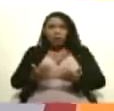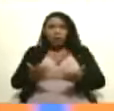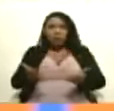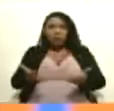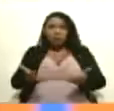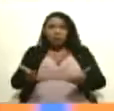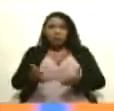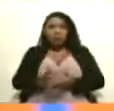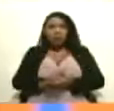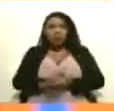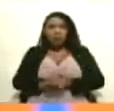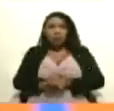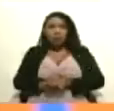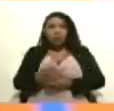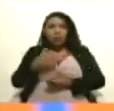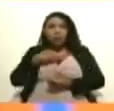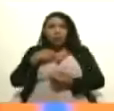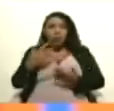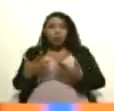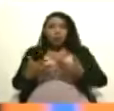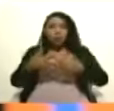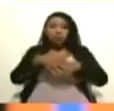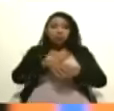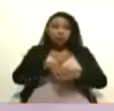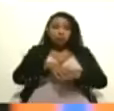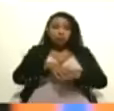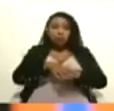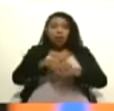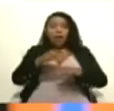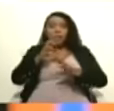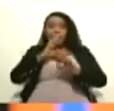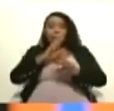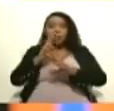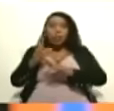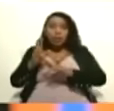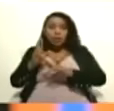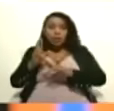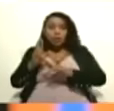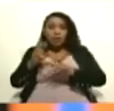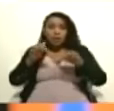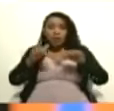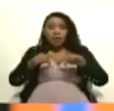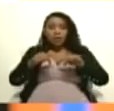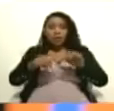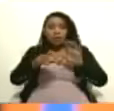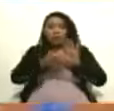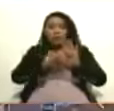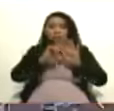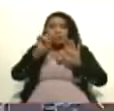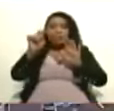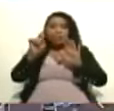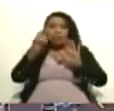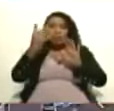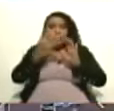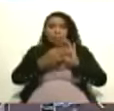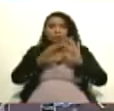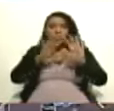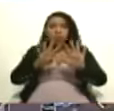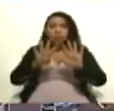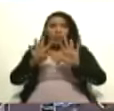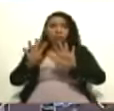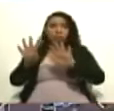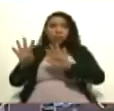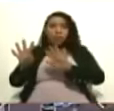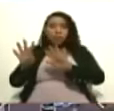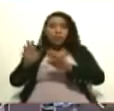y hemos agregado por supuesto los resultados que son derivados de esta constitución del 99 antes de la